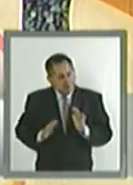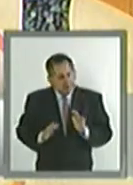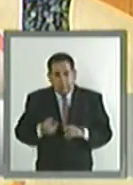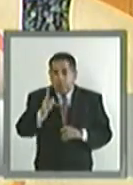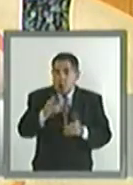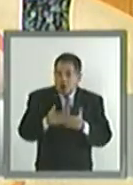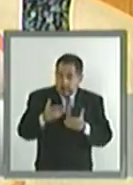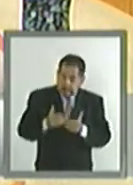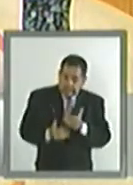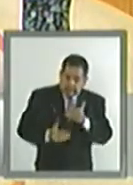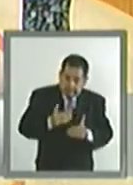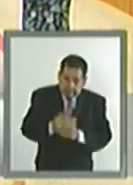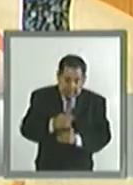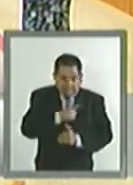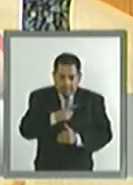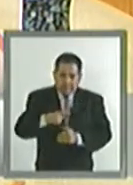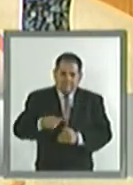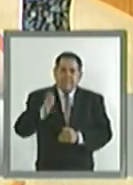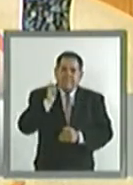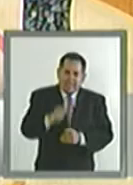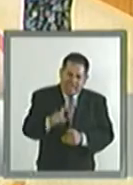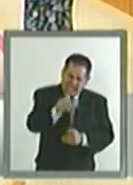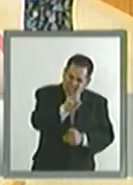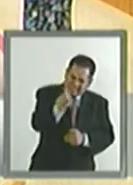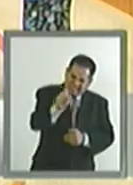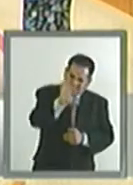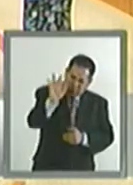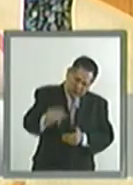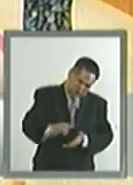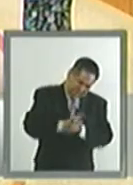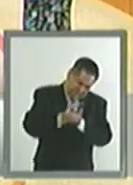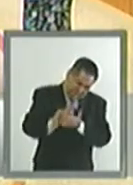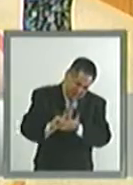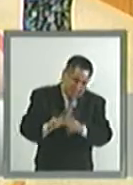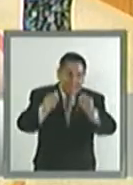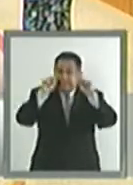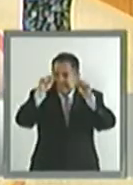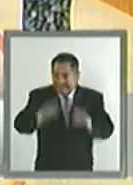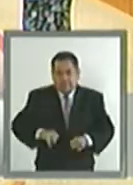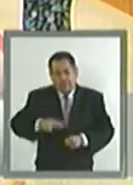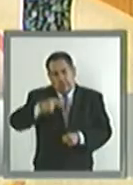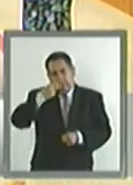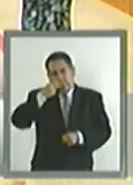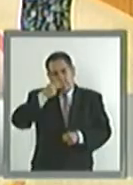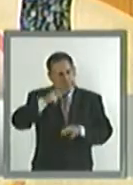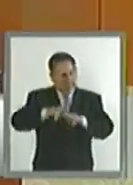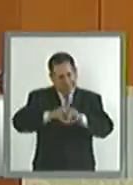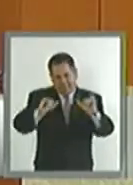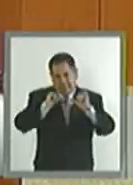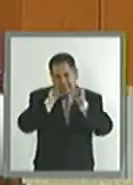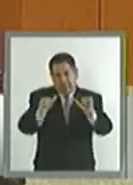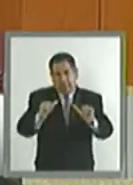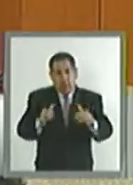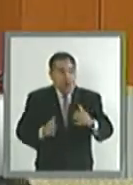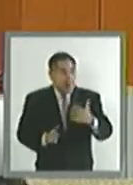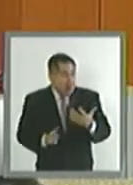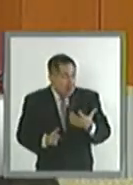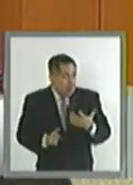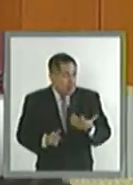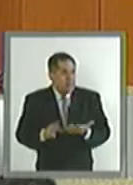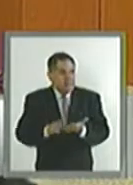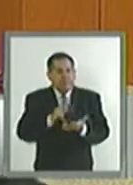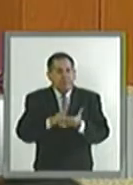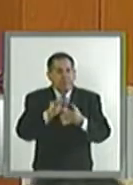avanzar ahora en garantizar espacios 100% de libres de humo de tabaco. Hay muchas razones.